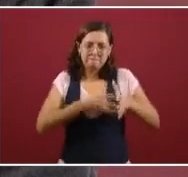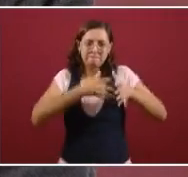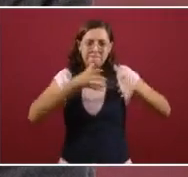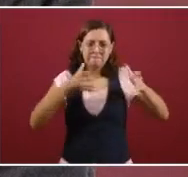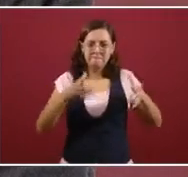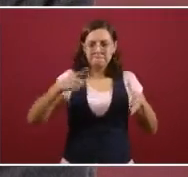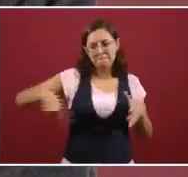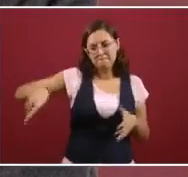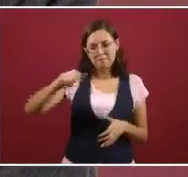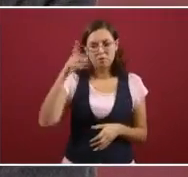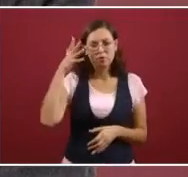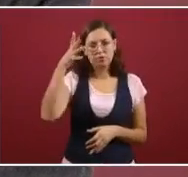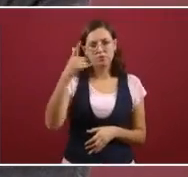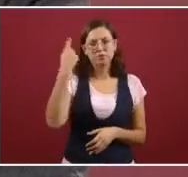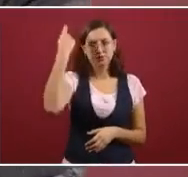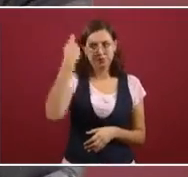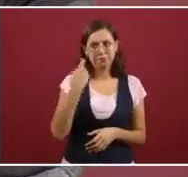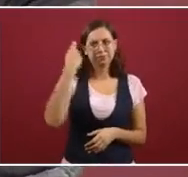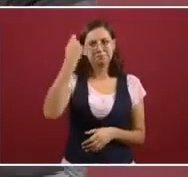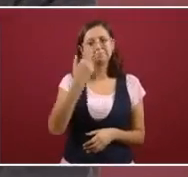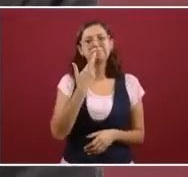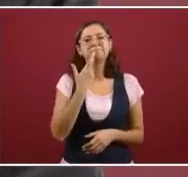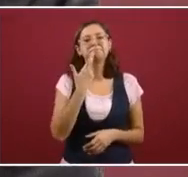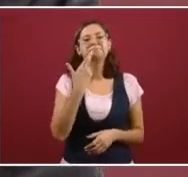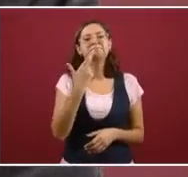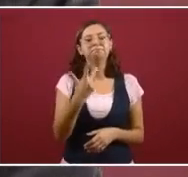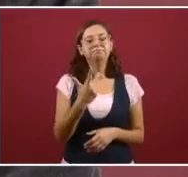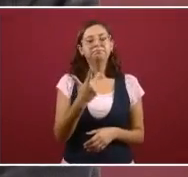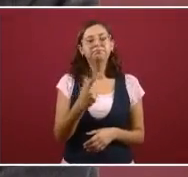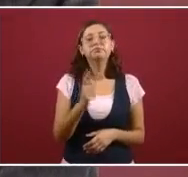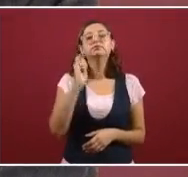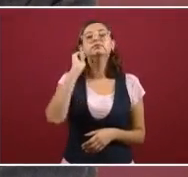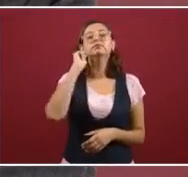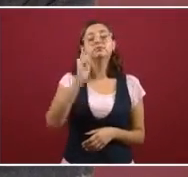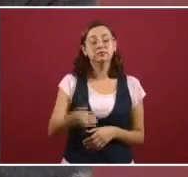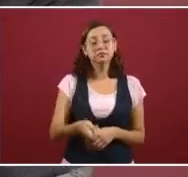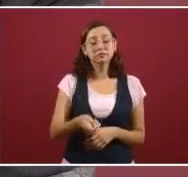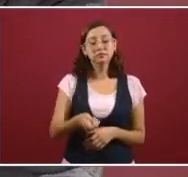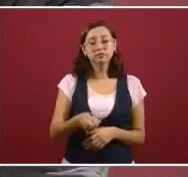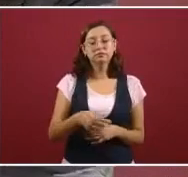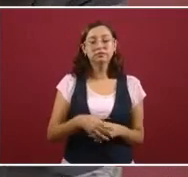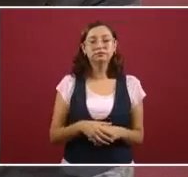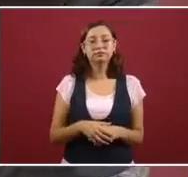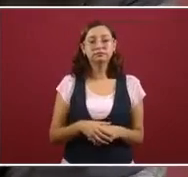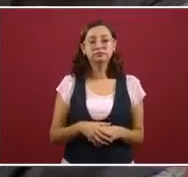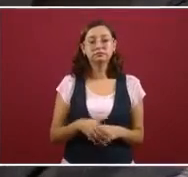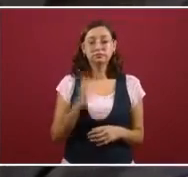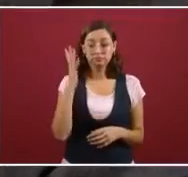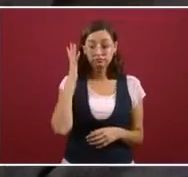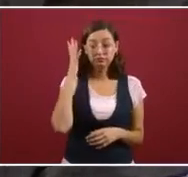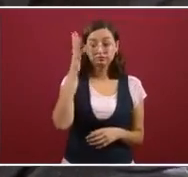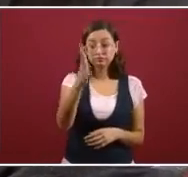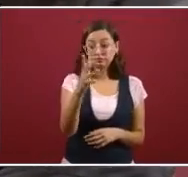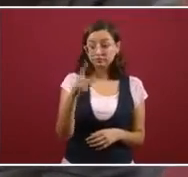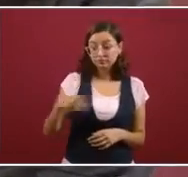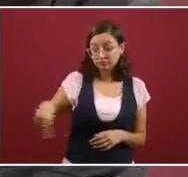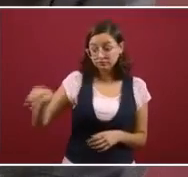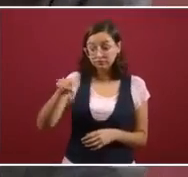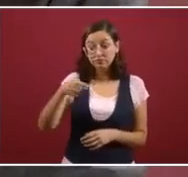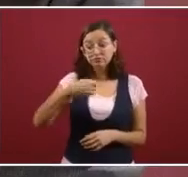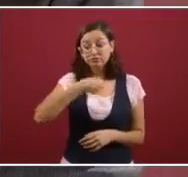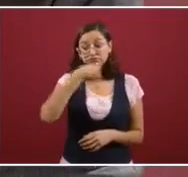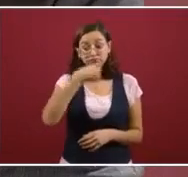los trabajadores, es decir, que puedan recibir los trabajadores al término